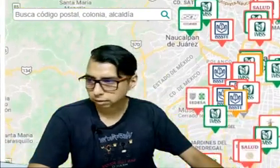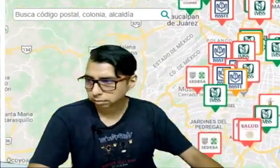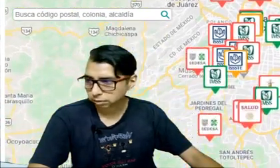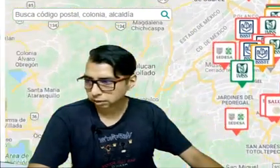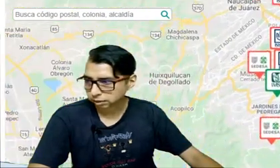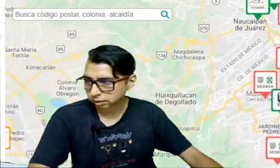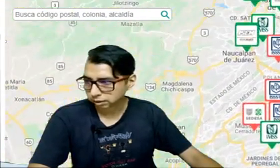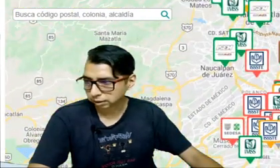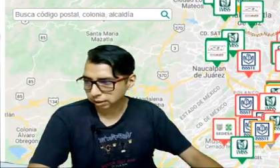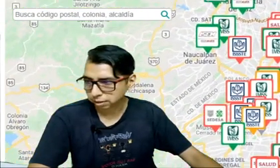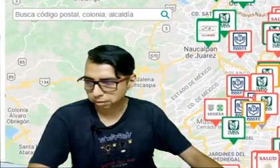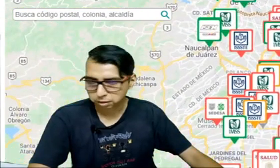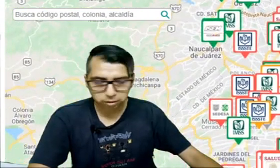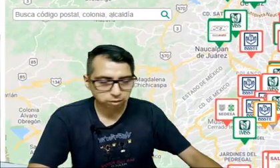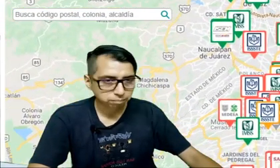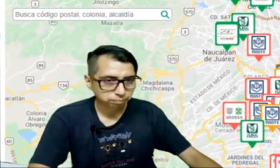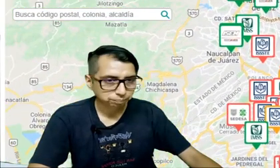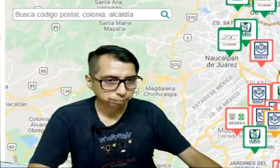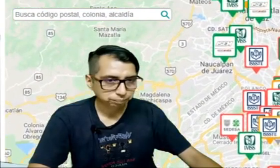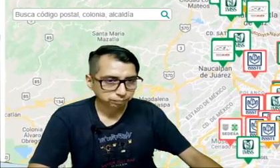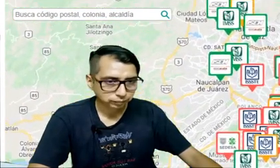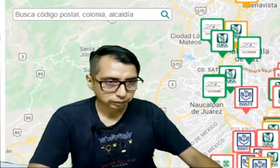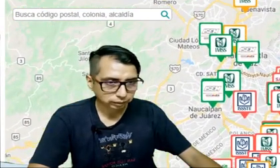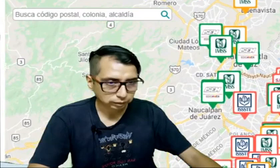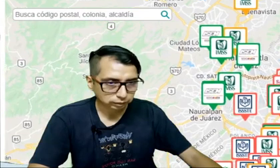sí